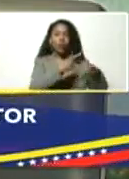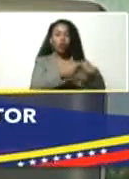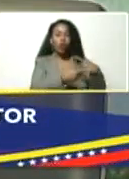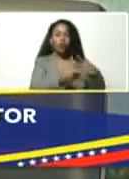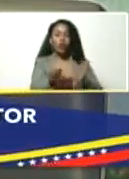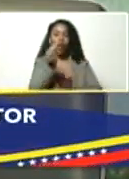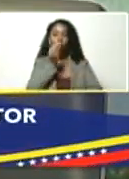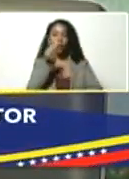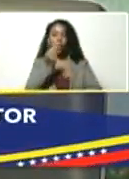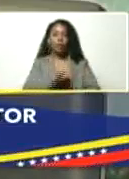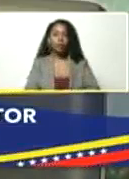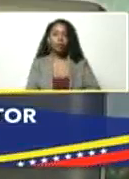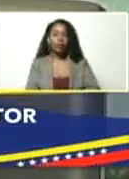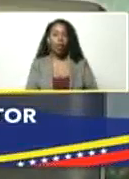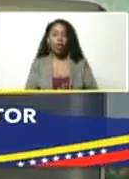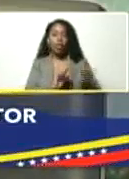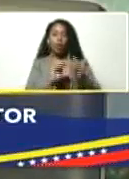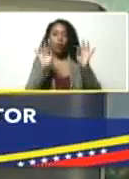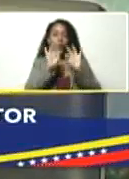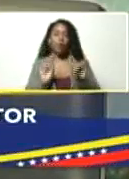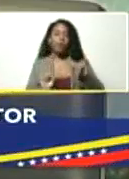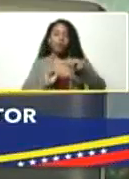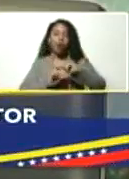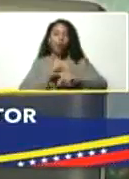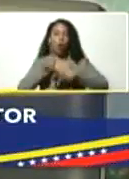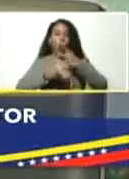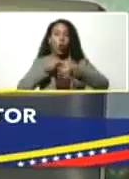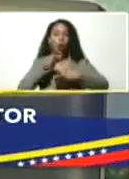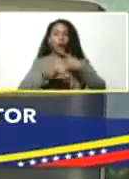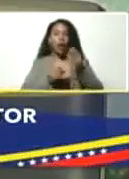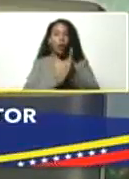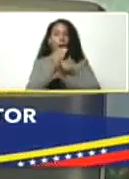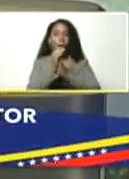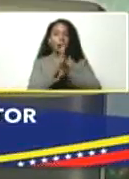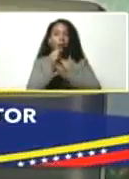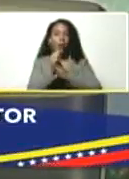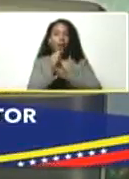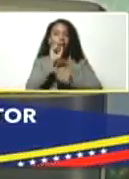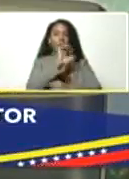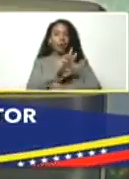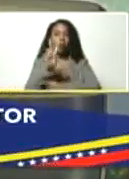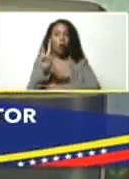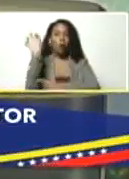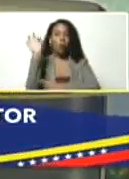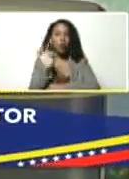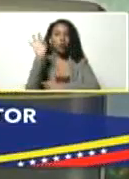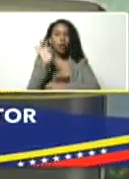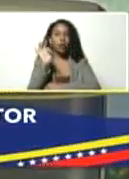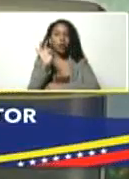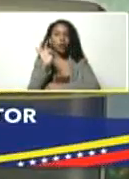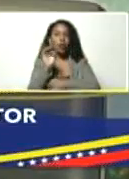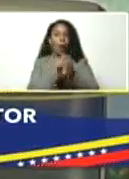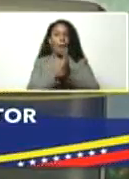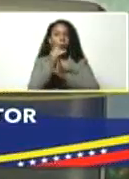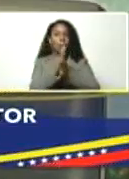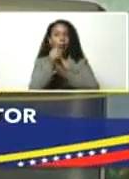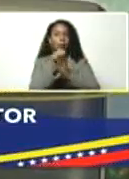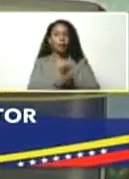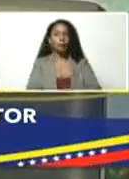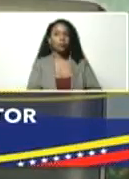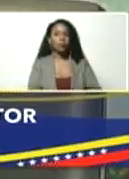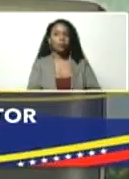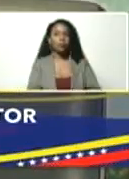alimentos. Igualmente a eso se sumó una política de los emprendedores, donde el 52% de los emprendimientos que tenemos hoy en el